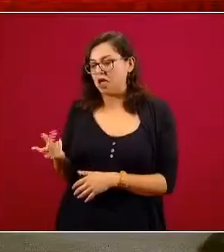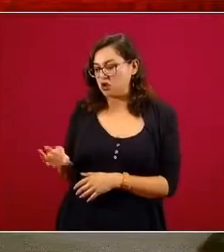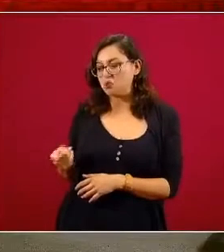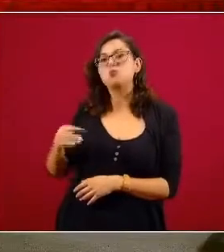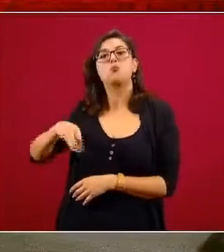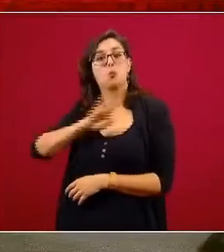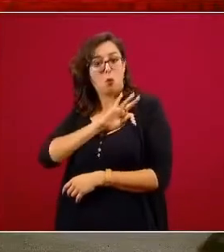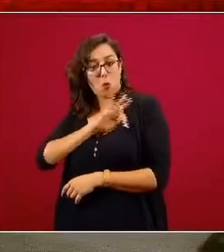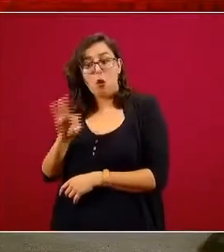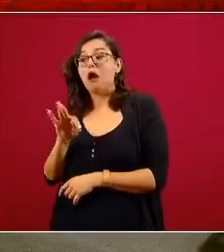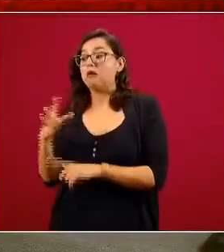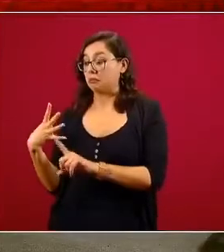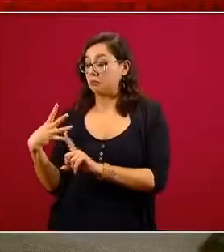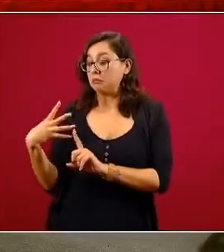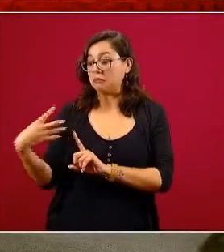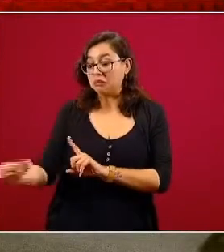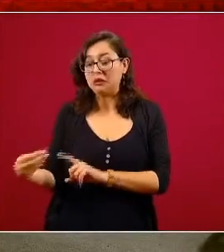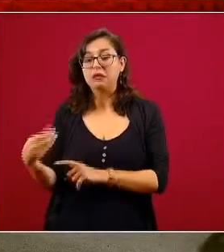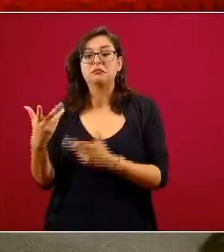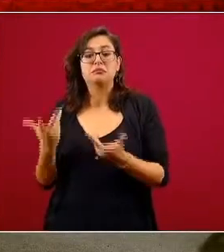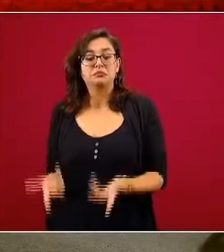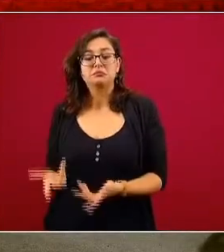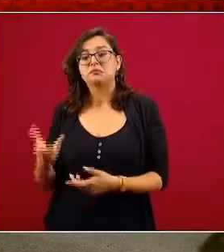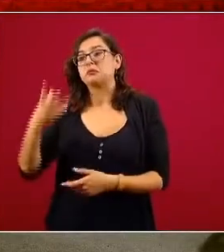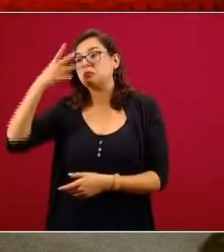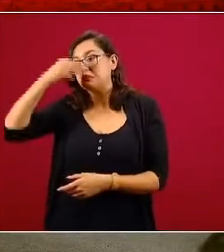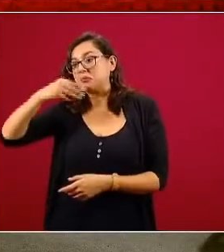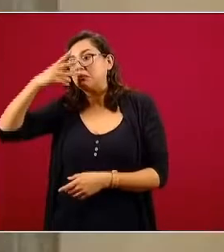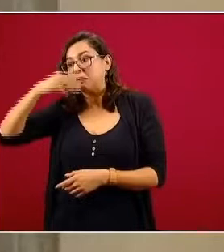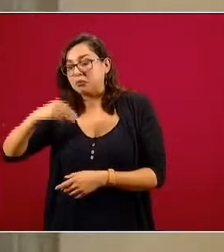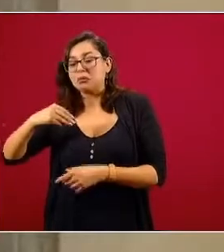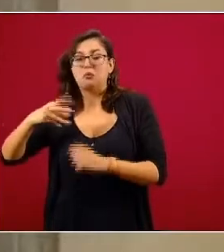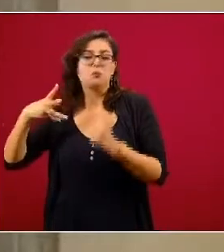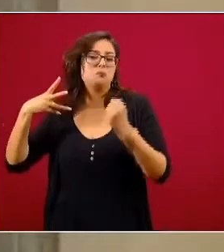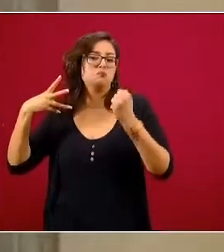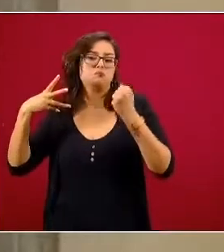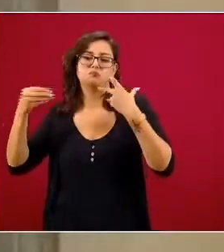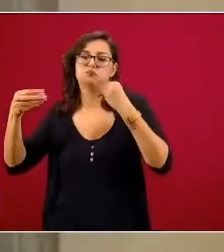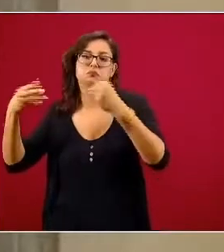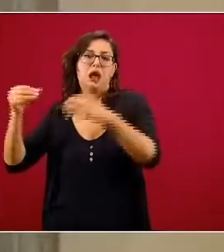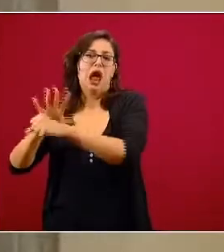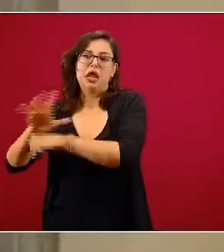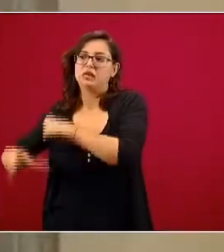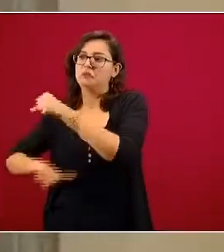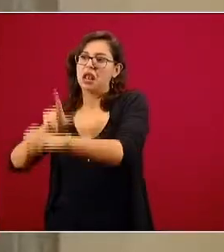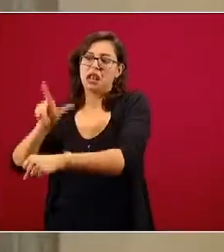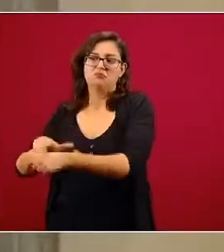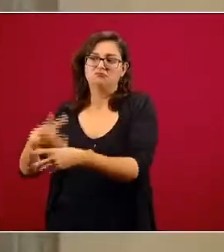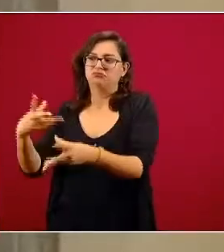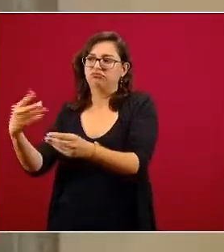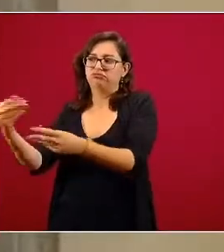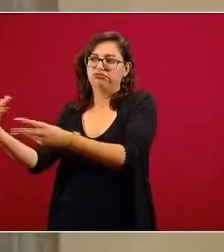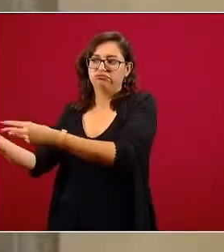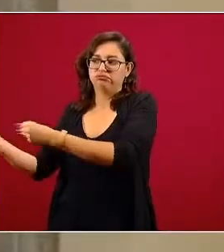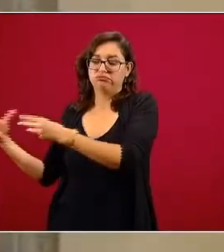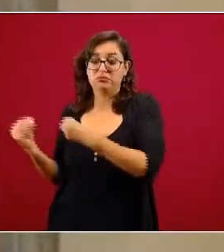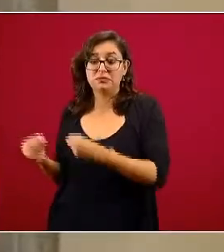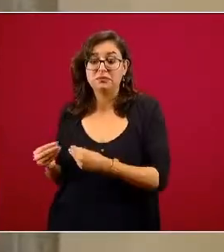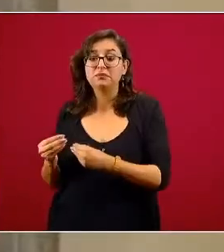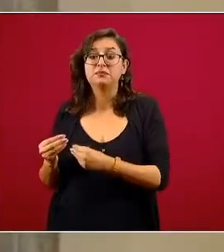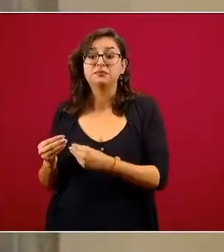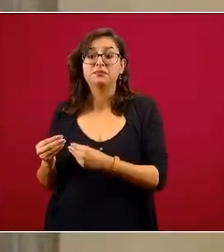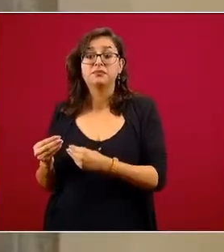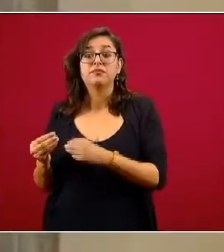un virus zoonótico, es un virus que se distribuye ampliamente en el reino animal. y tiene dos maneras